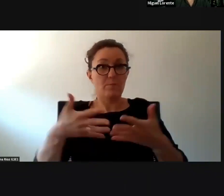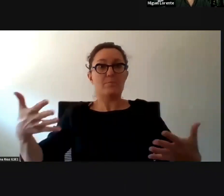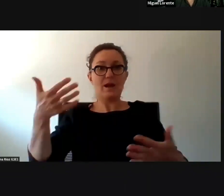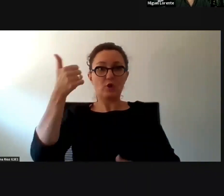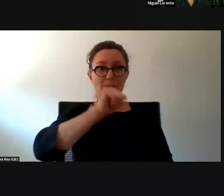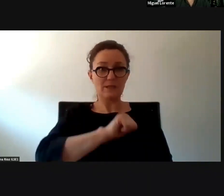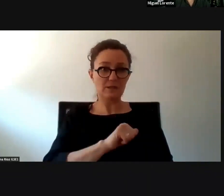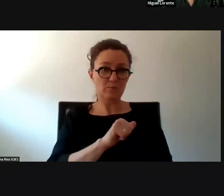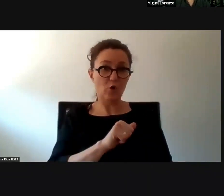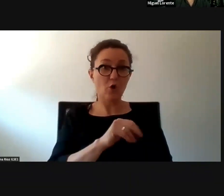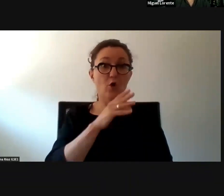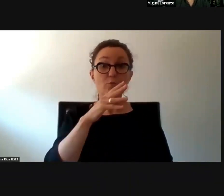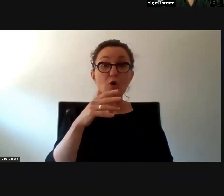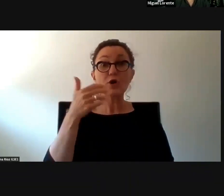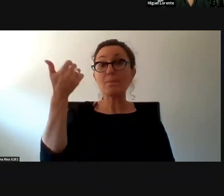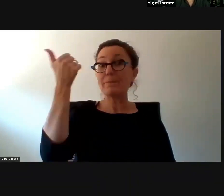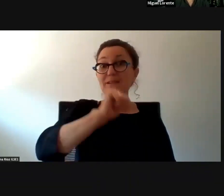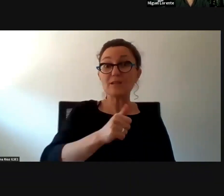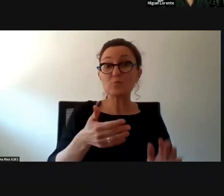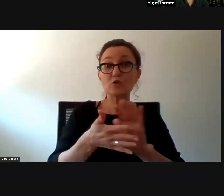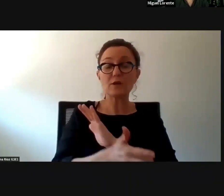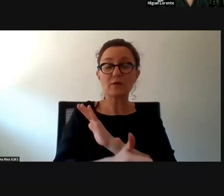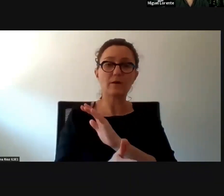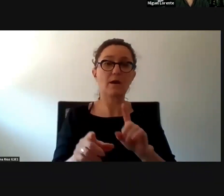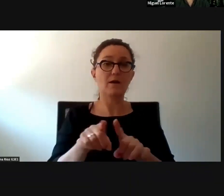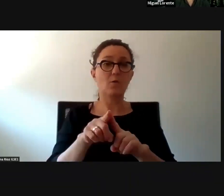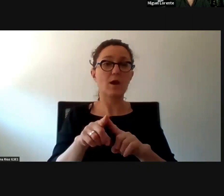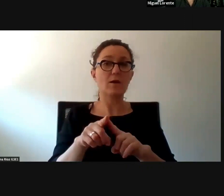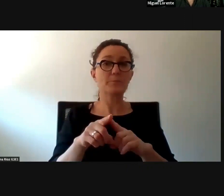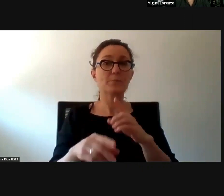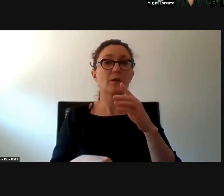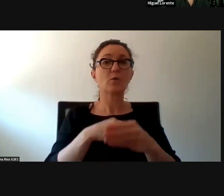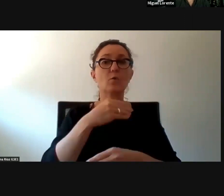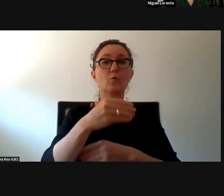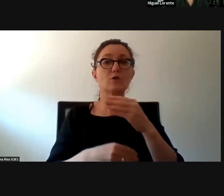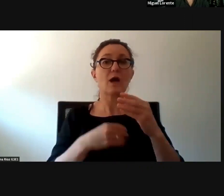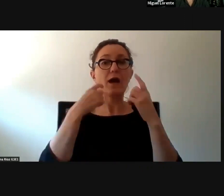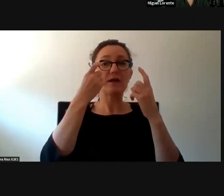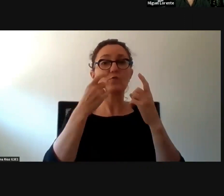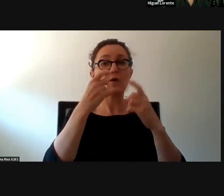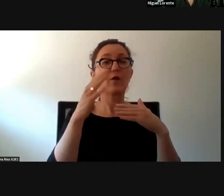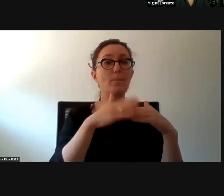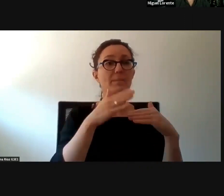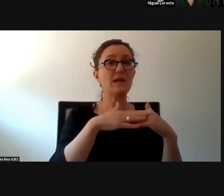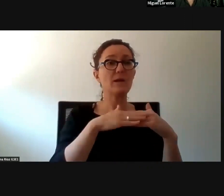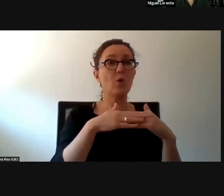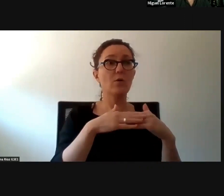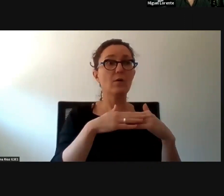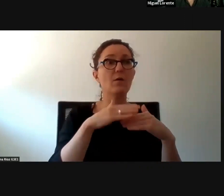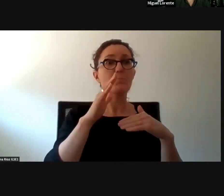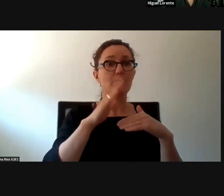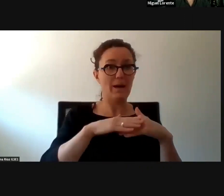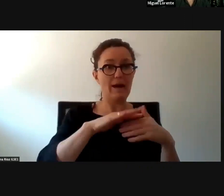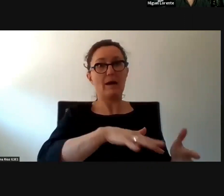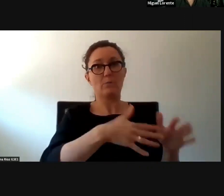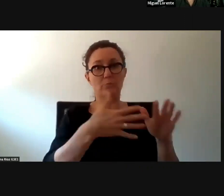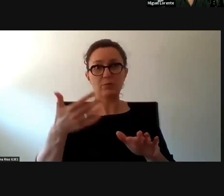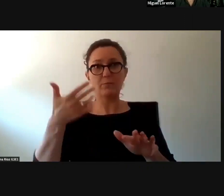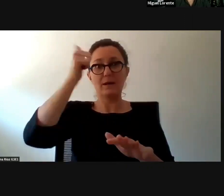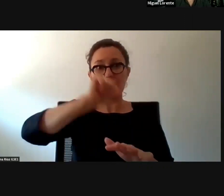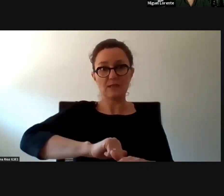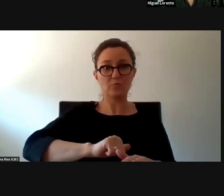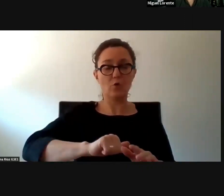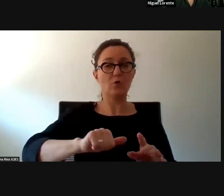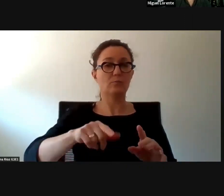es conseguir el objetivo pretendido utilizando la cantidad mínima de esfuerzo. Pero al final lo que hace es condicionar la realidad para mantener la posición